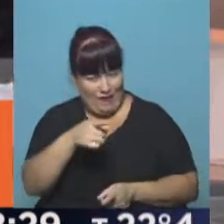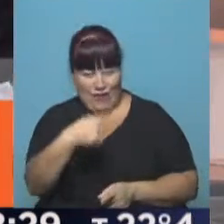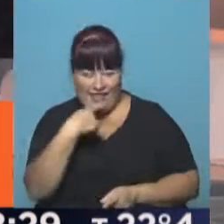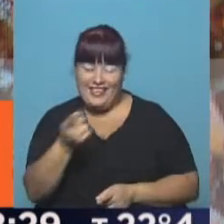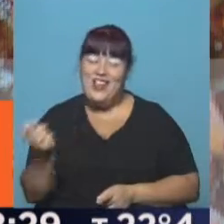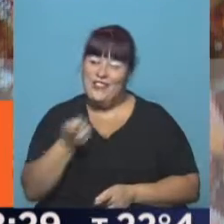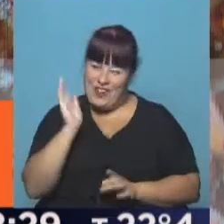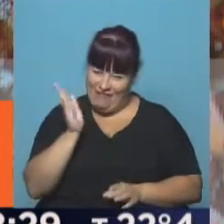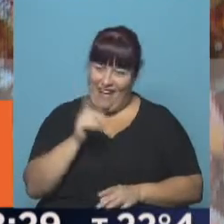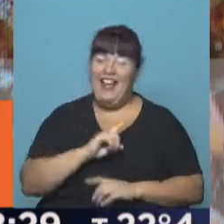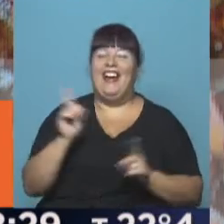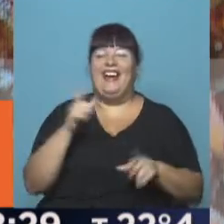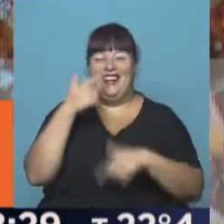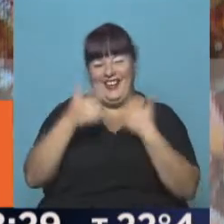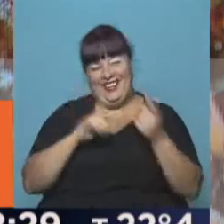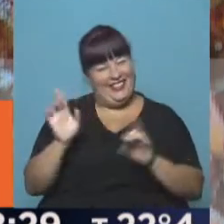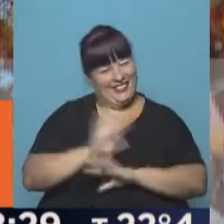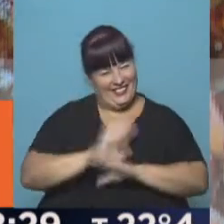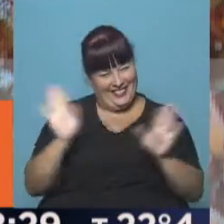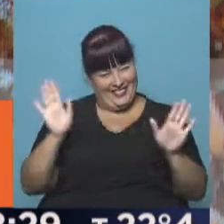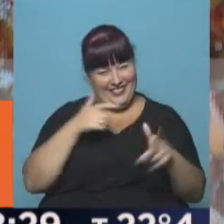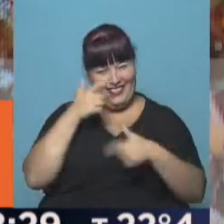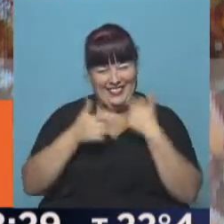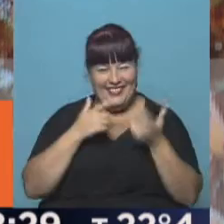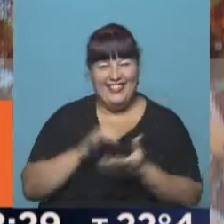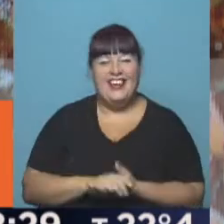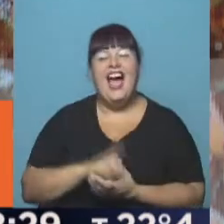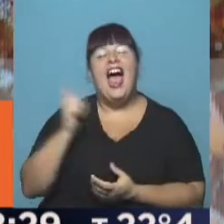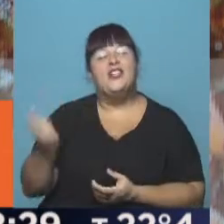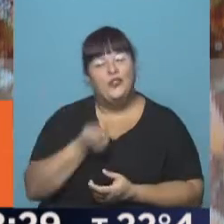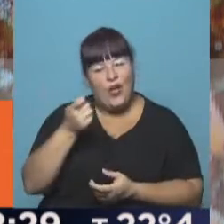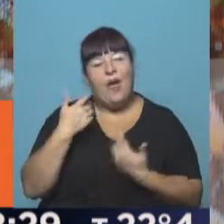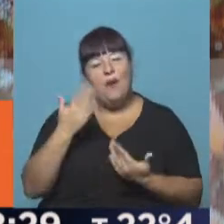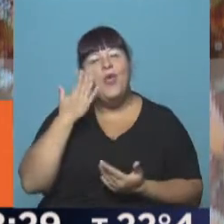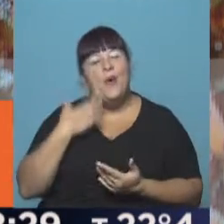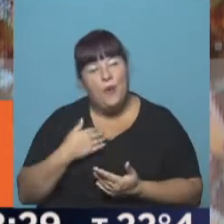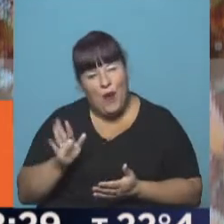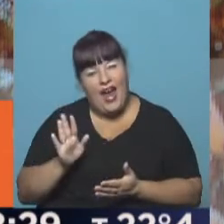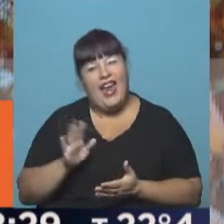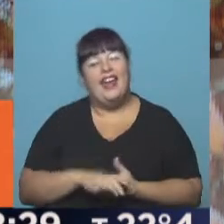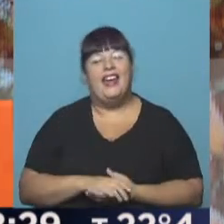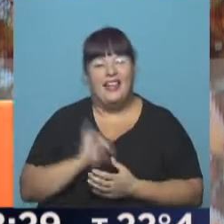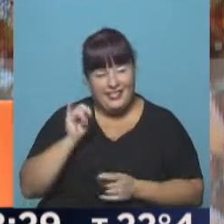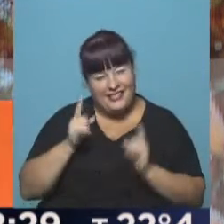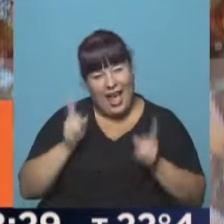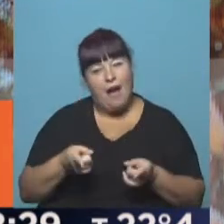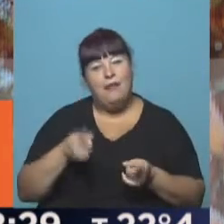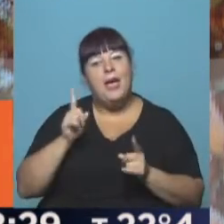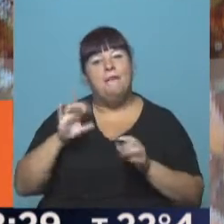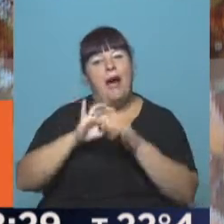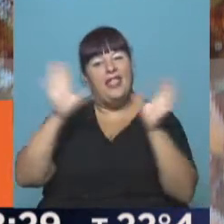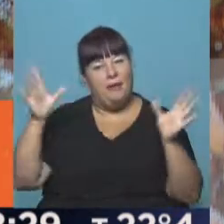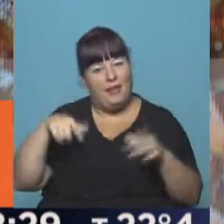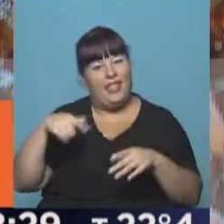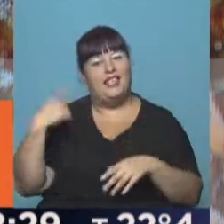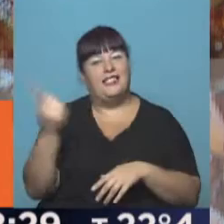suegras, no, nada. Las suegras pueden ser buenas coadyuvantes Por también supuesto para que la sí. propia independencia